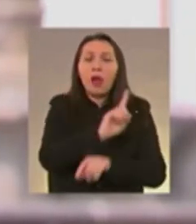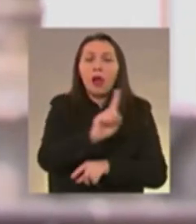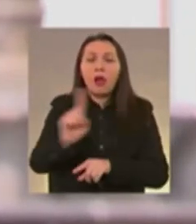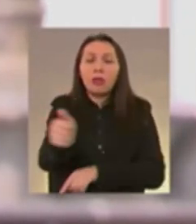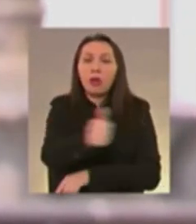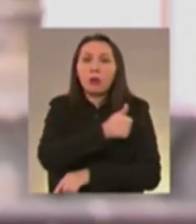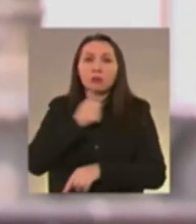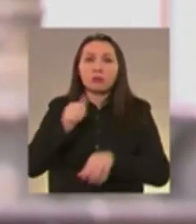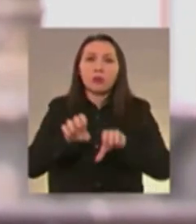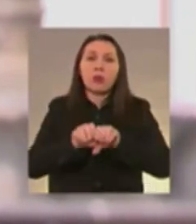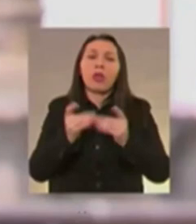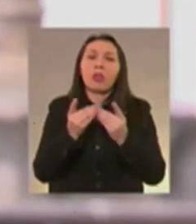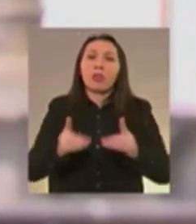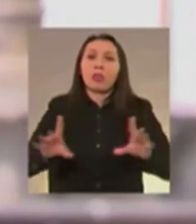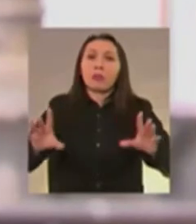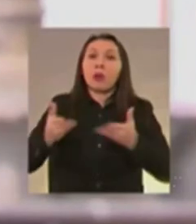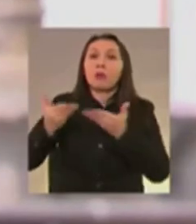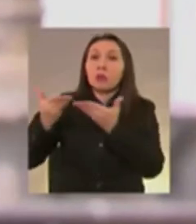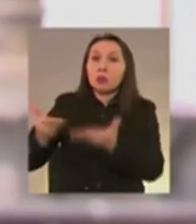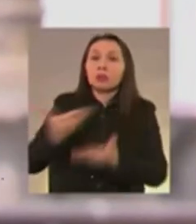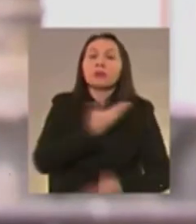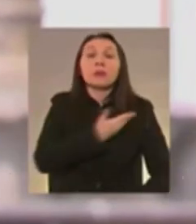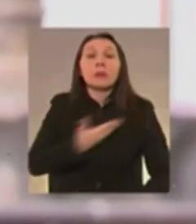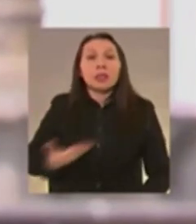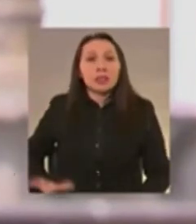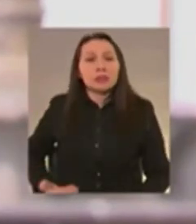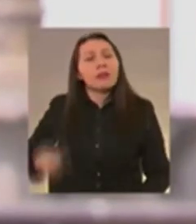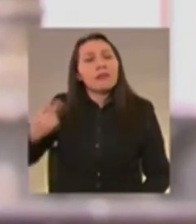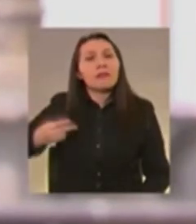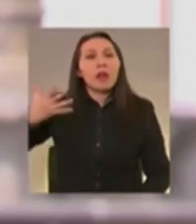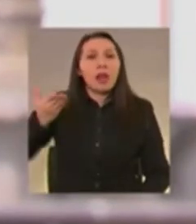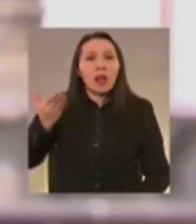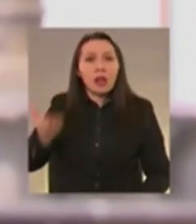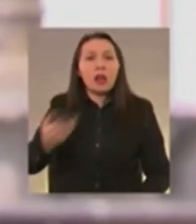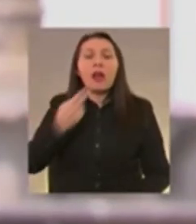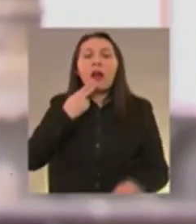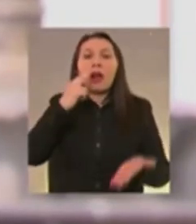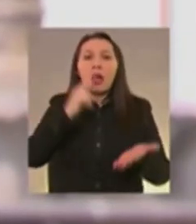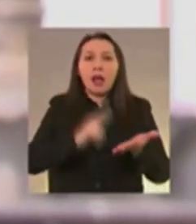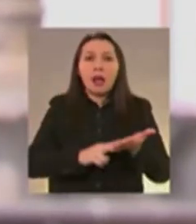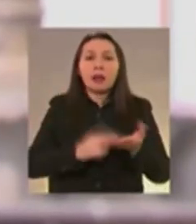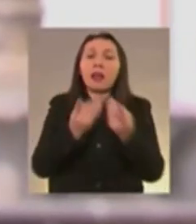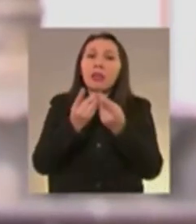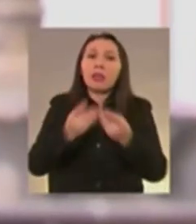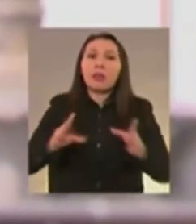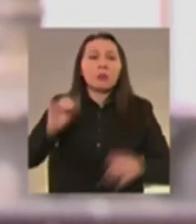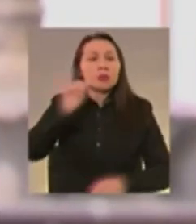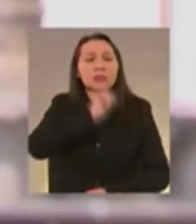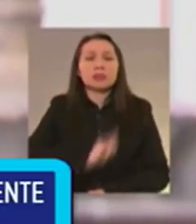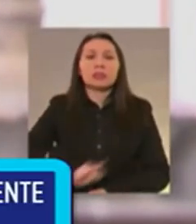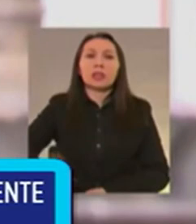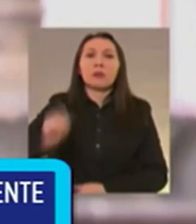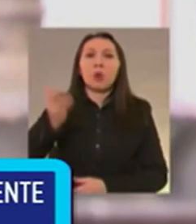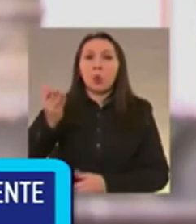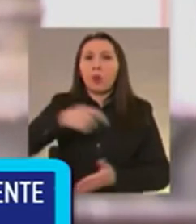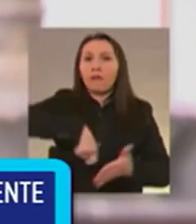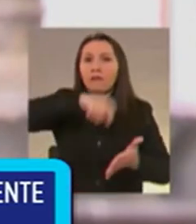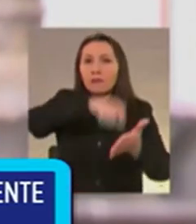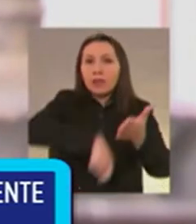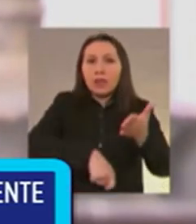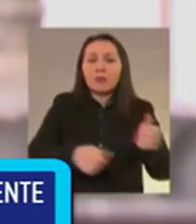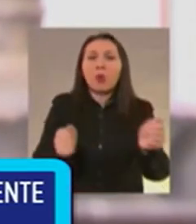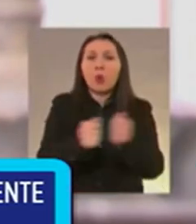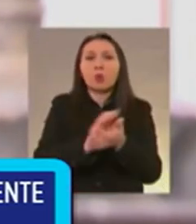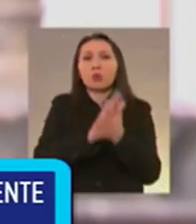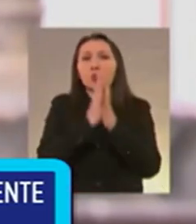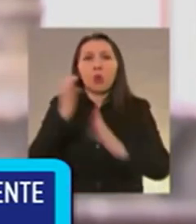democracia. Es por eso, presidente, que es muy valiosa la Carta Democracia Siempre, que usted ha firmado con